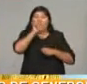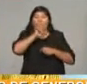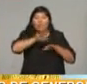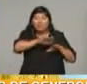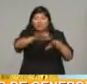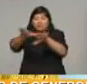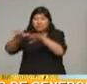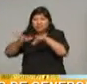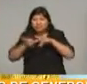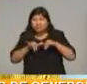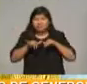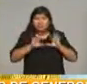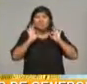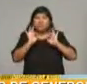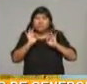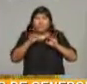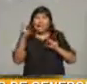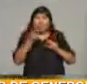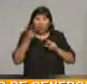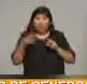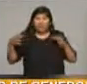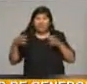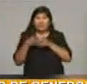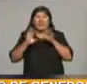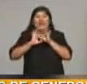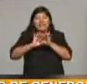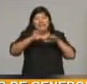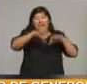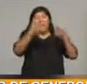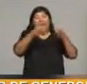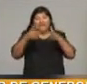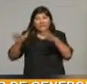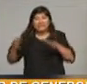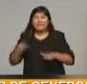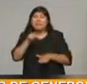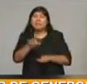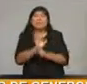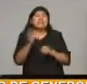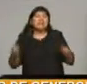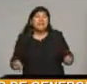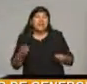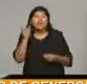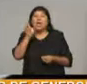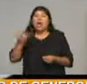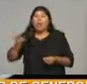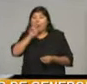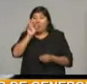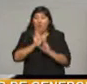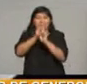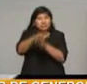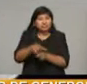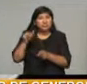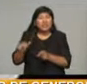porque implica que las mujeres en situación de violencia van a poder tener acceso a la atención